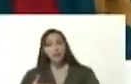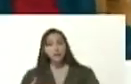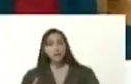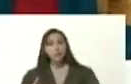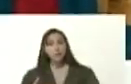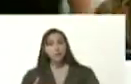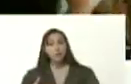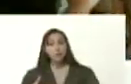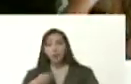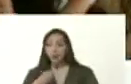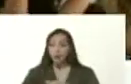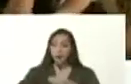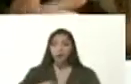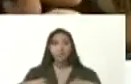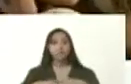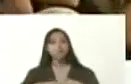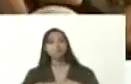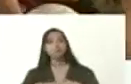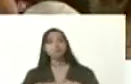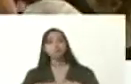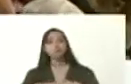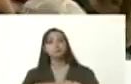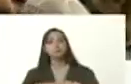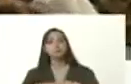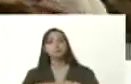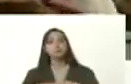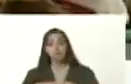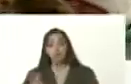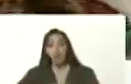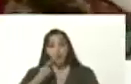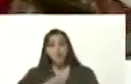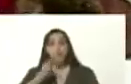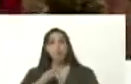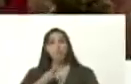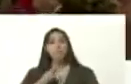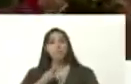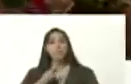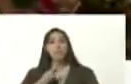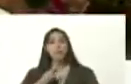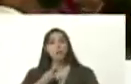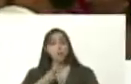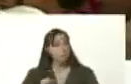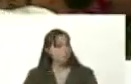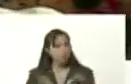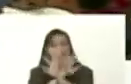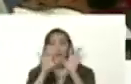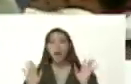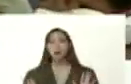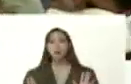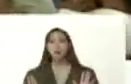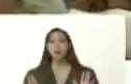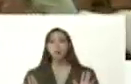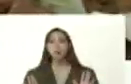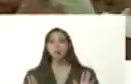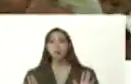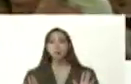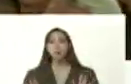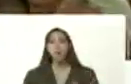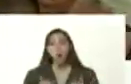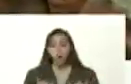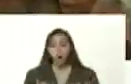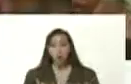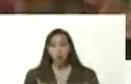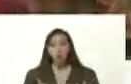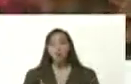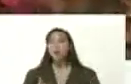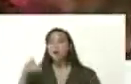reglas de juego son muy claras en política. Muy claras. Vamos a unas elecciones